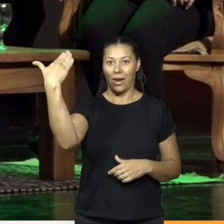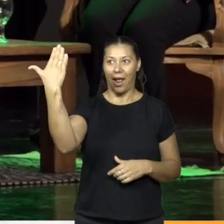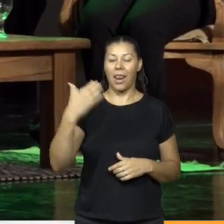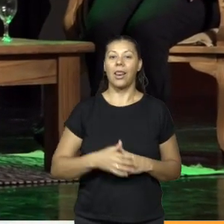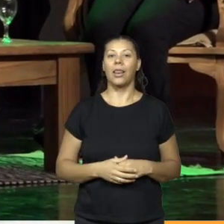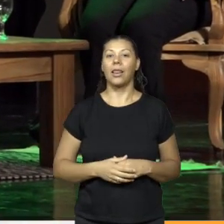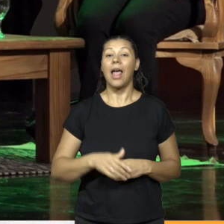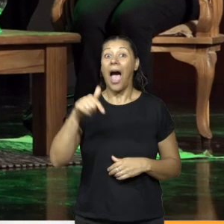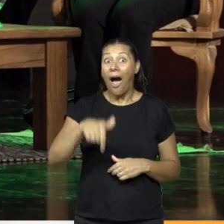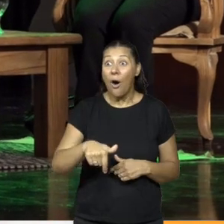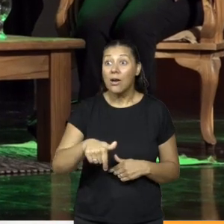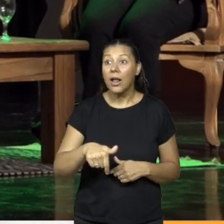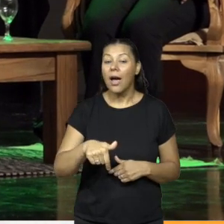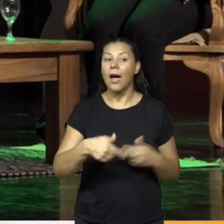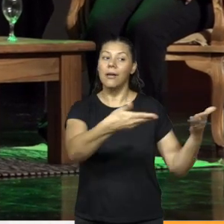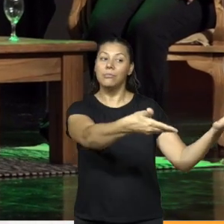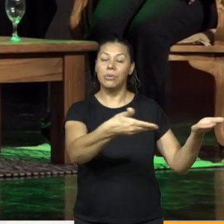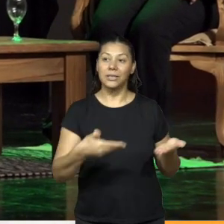Vamos a presentar a la